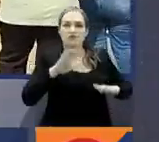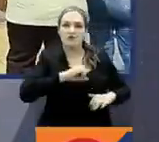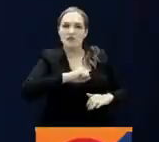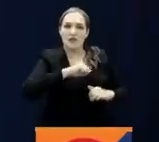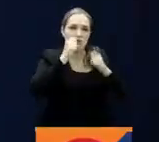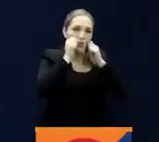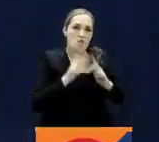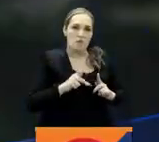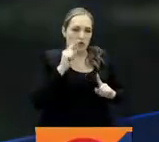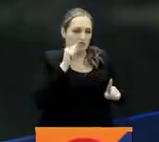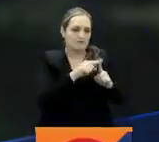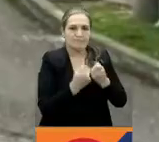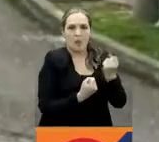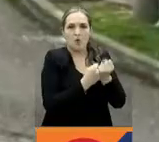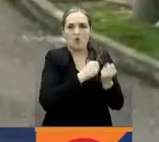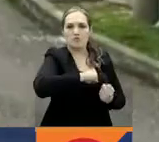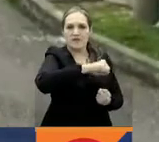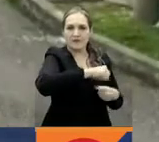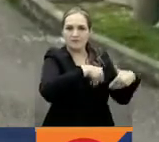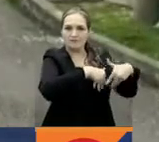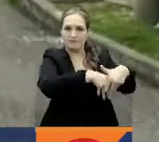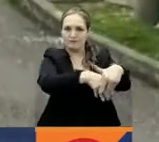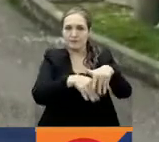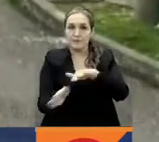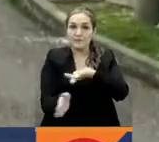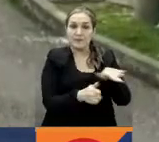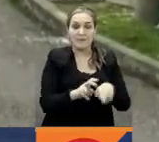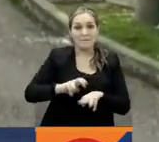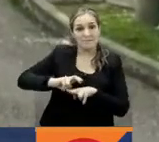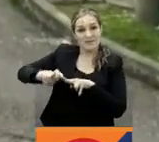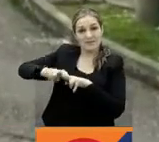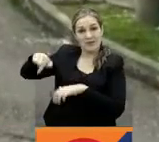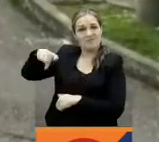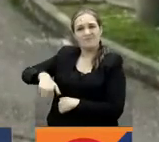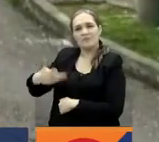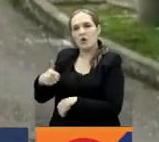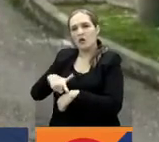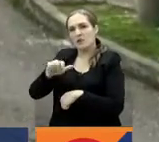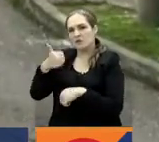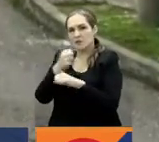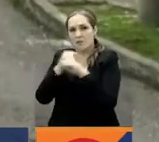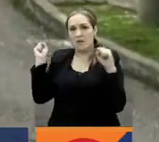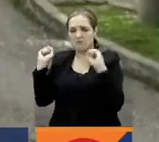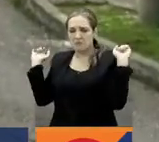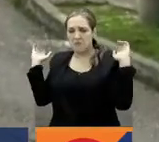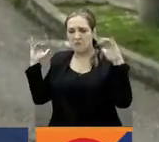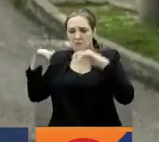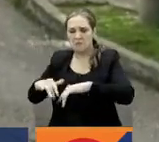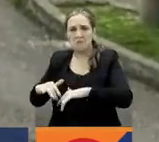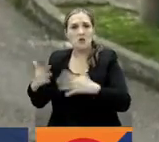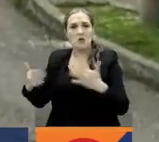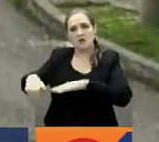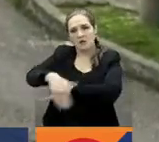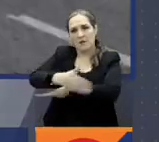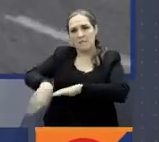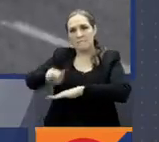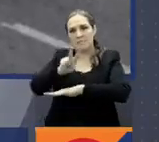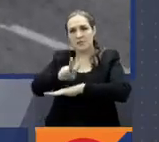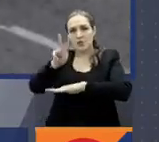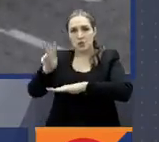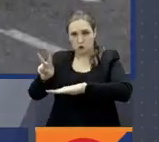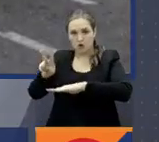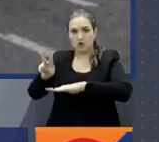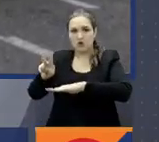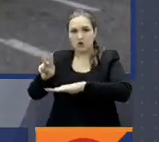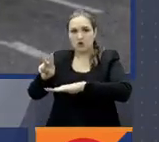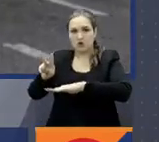protesta. En Manizales, cerca de las 10 de la mañana, los manifestantes se dieron cita sobre la carrera 22 y desde allí